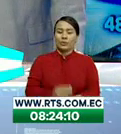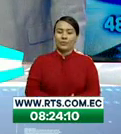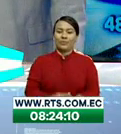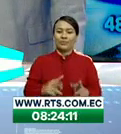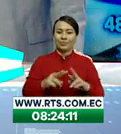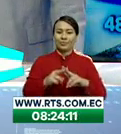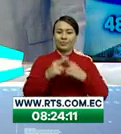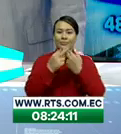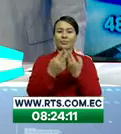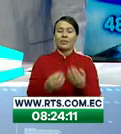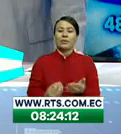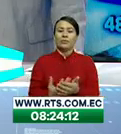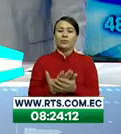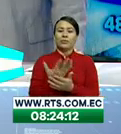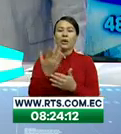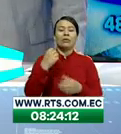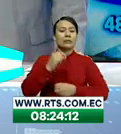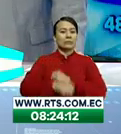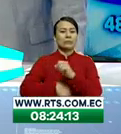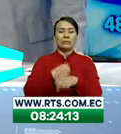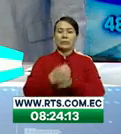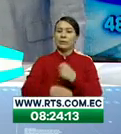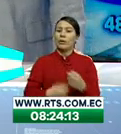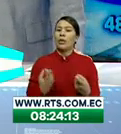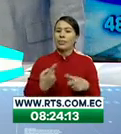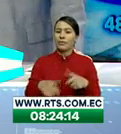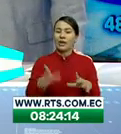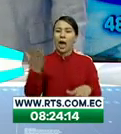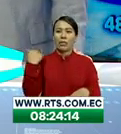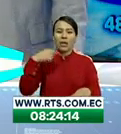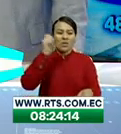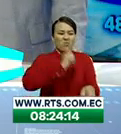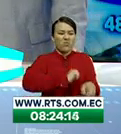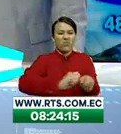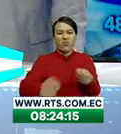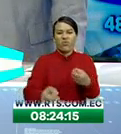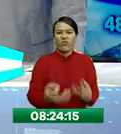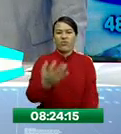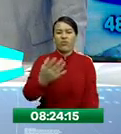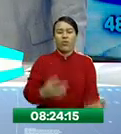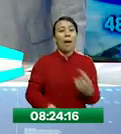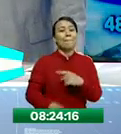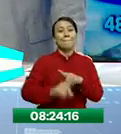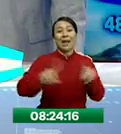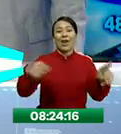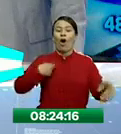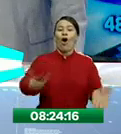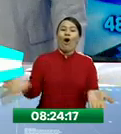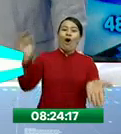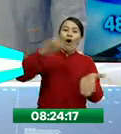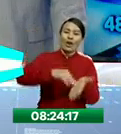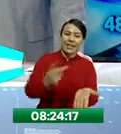de sus cenizas varias ocasiones cuando la quisieron destruir. Pero aquí estamos. Y Guayaquil en sus